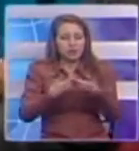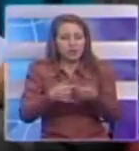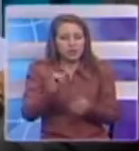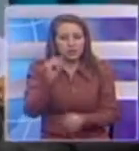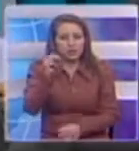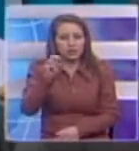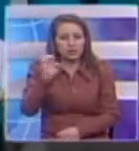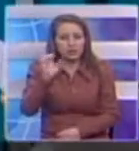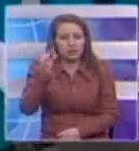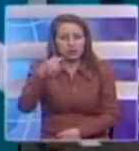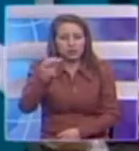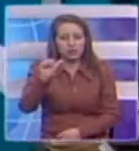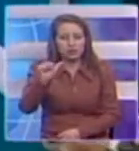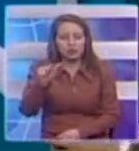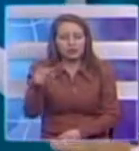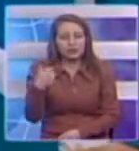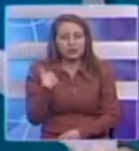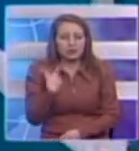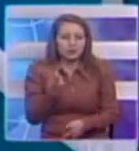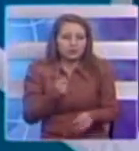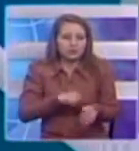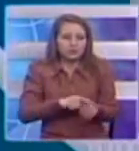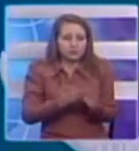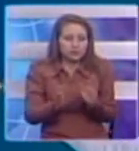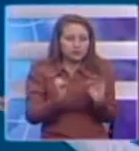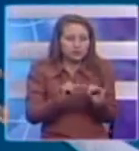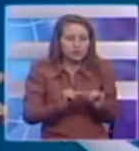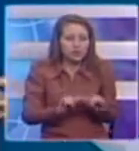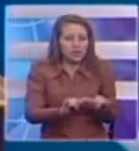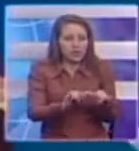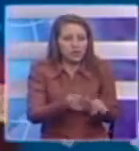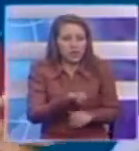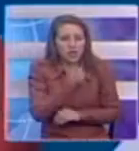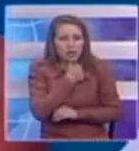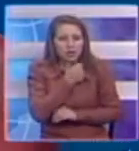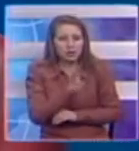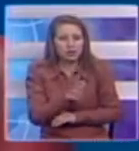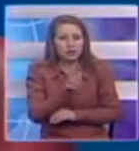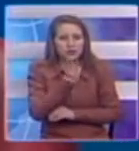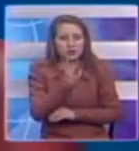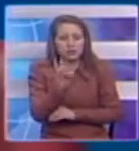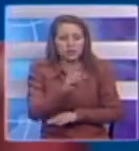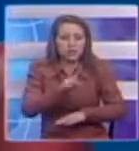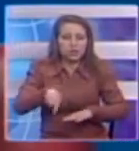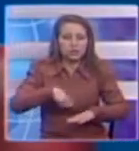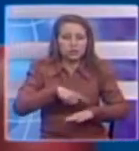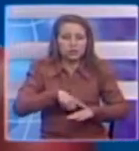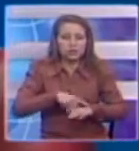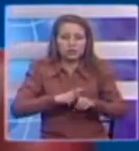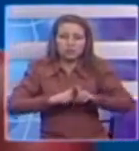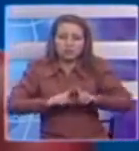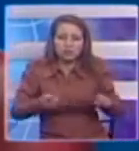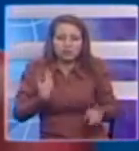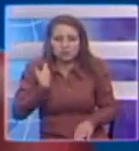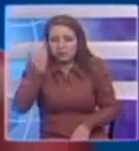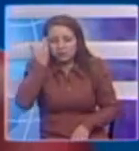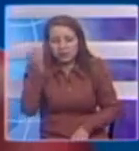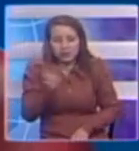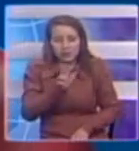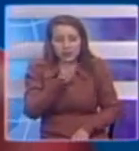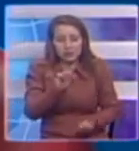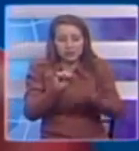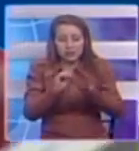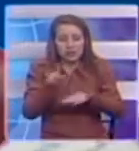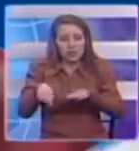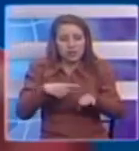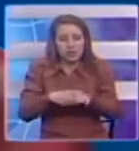Interagua, tienen un periodo para mantener agua, son creo que 36 horas. No sé si 36 horas